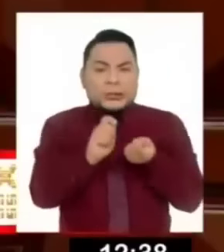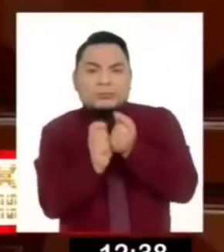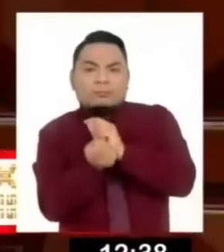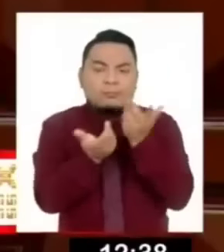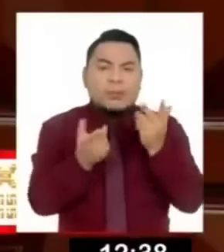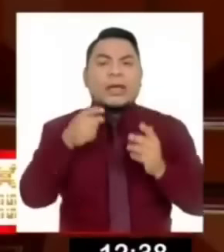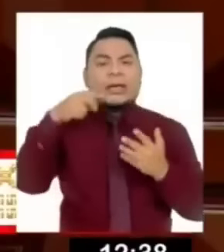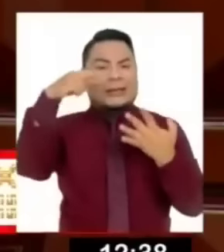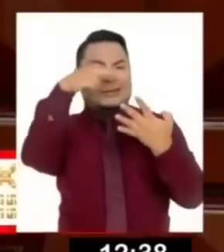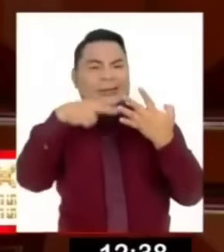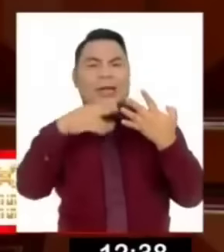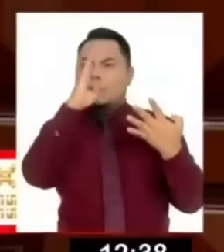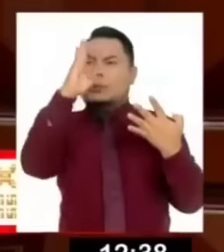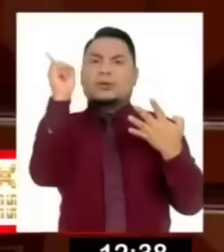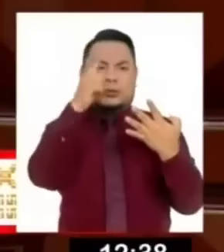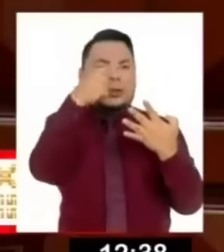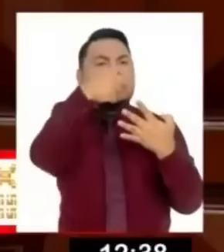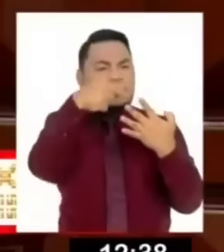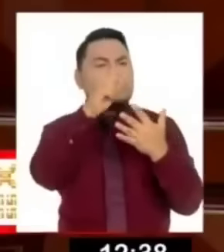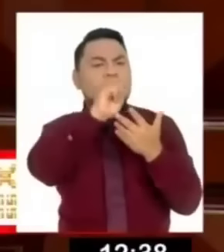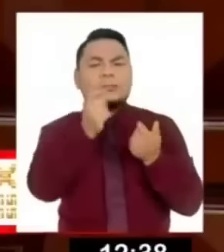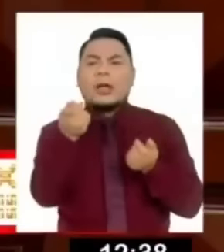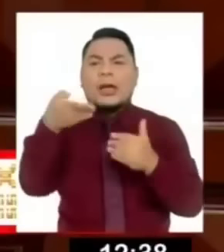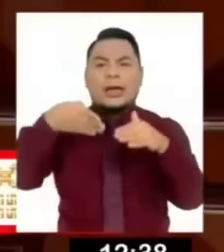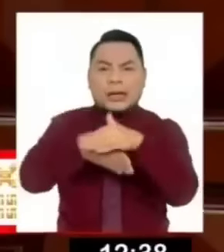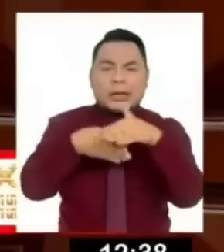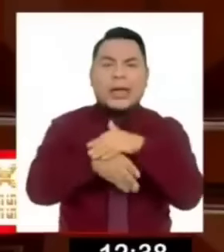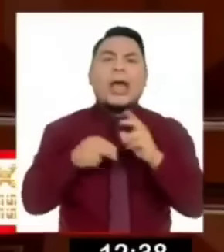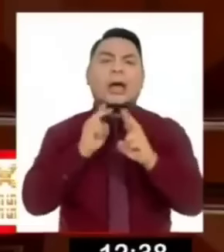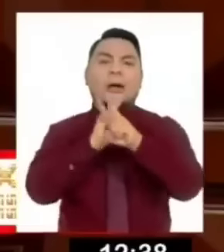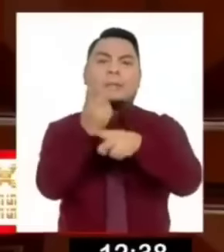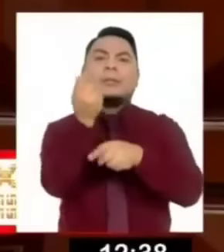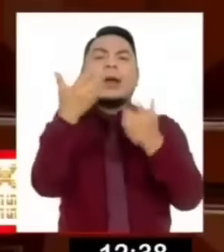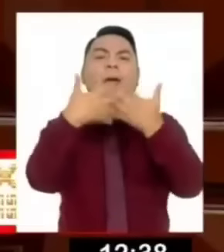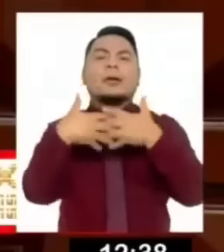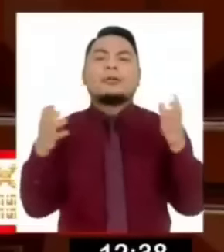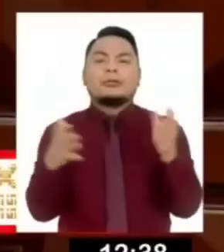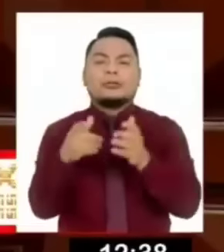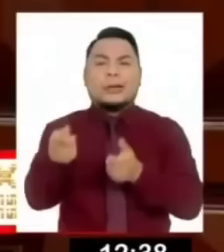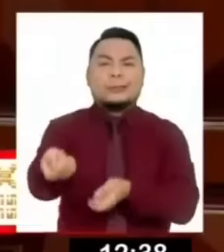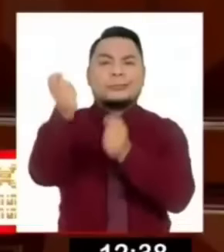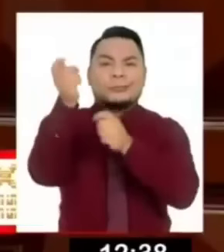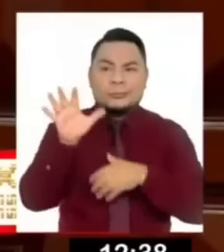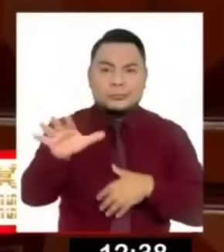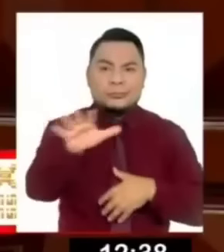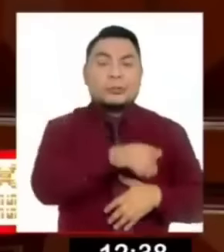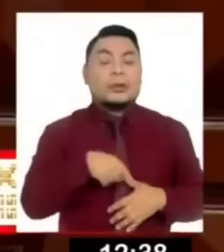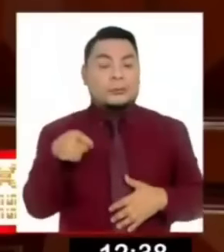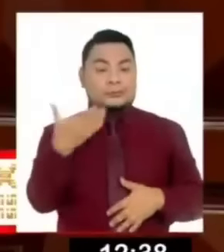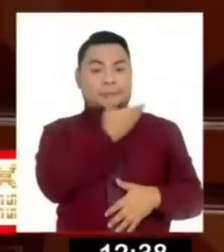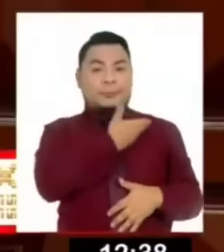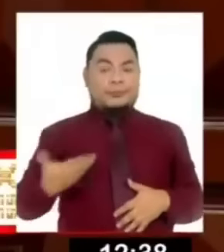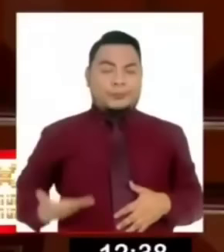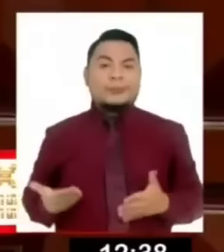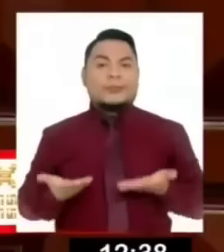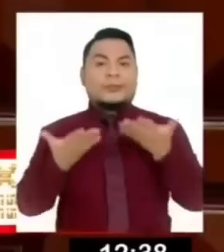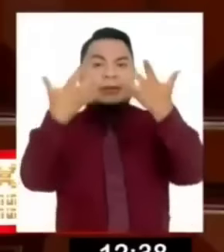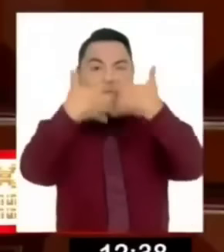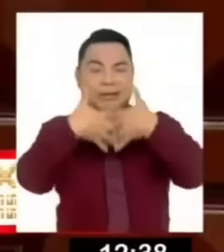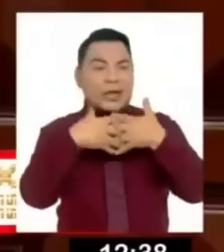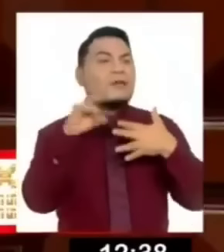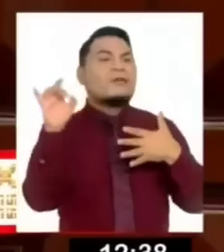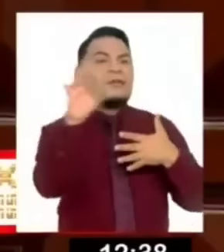los requisitos para facilitar el acceso a créditos y formalización de las MIPES. El Estado evaluará las MIPES para